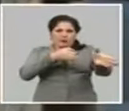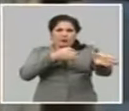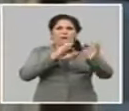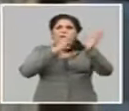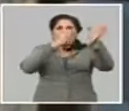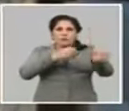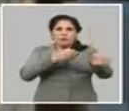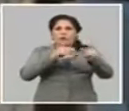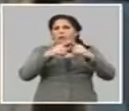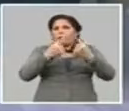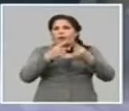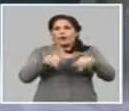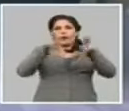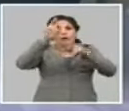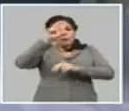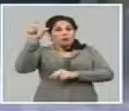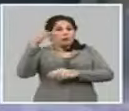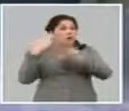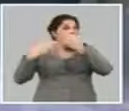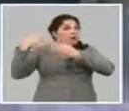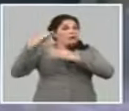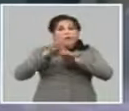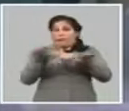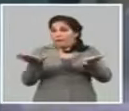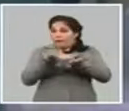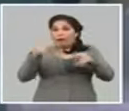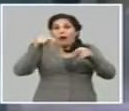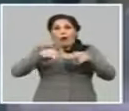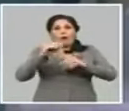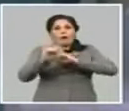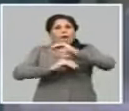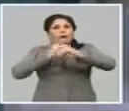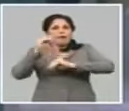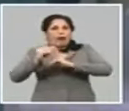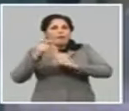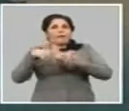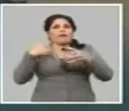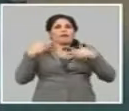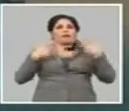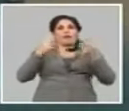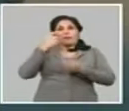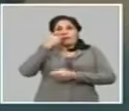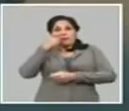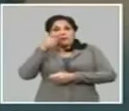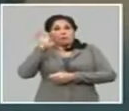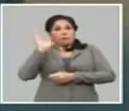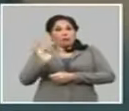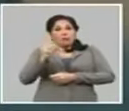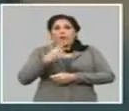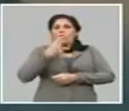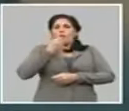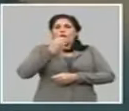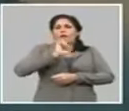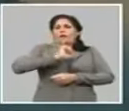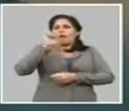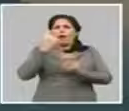al ser instituciones que hemos estado adecuando para esta actividad hay que lograr que no